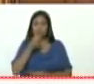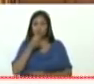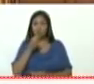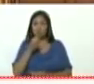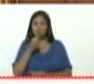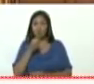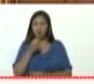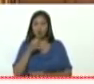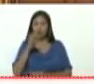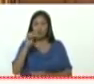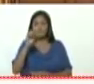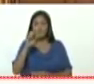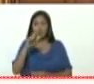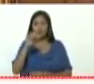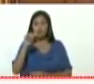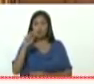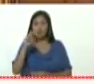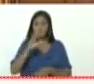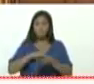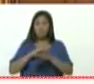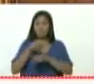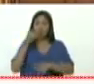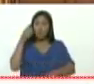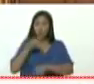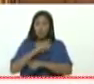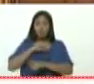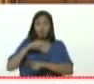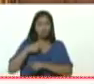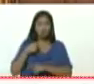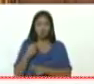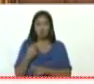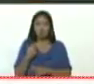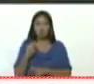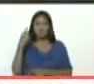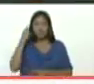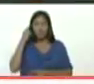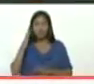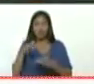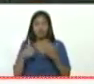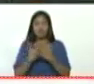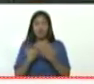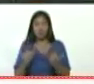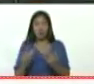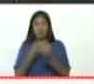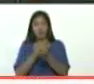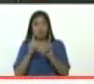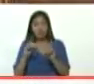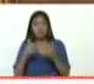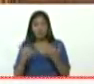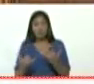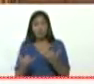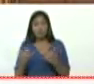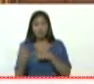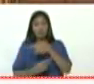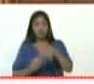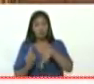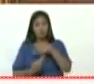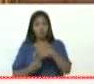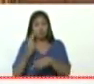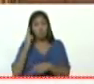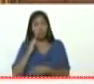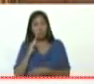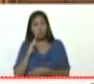mamolino. Porque es una obligación de nosotros en esta etapa de la democracia y de la revolución